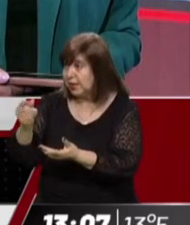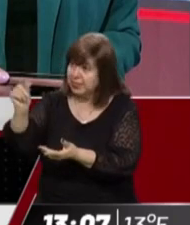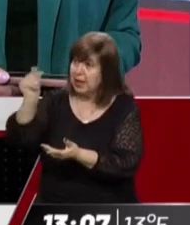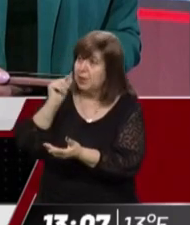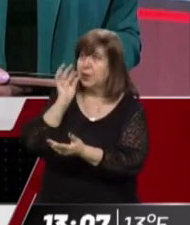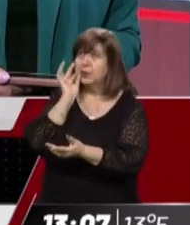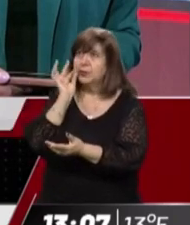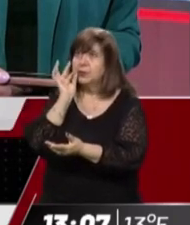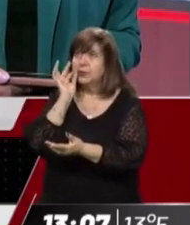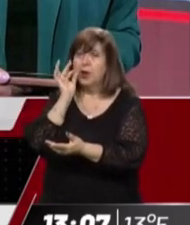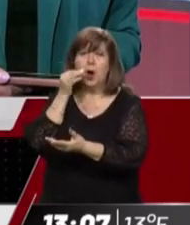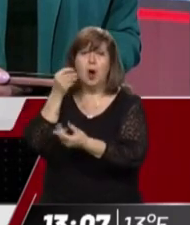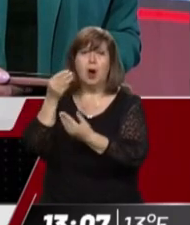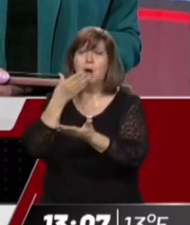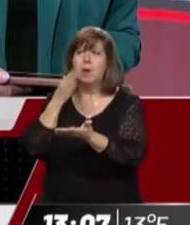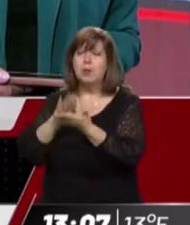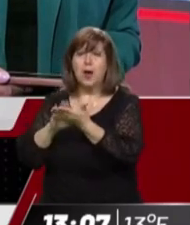mano